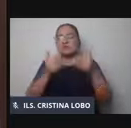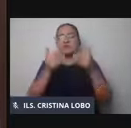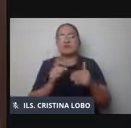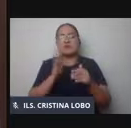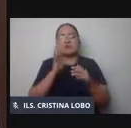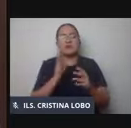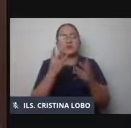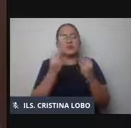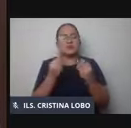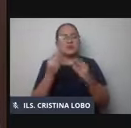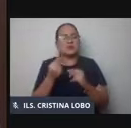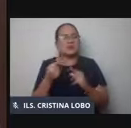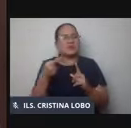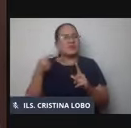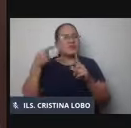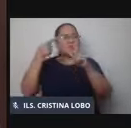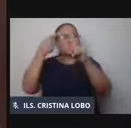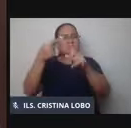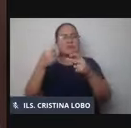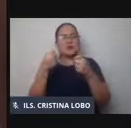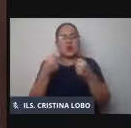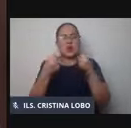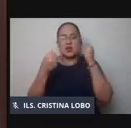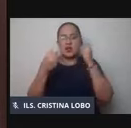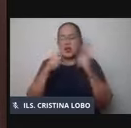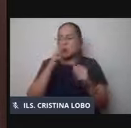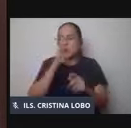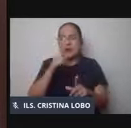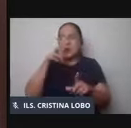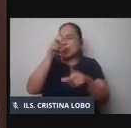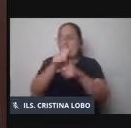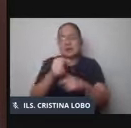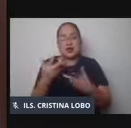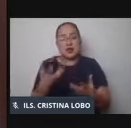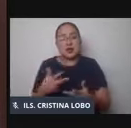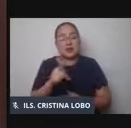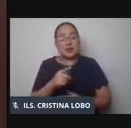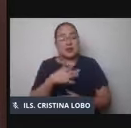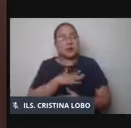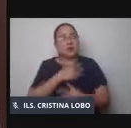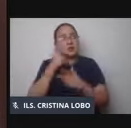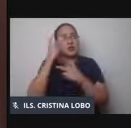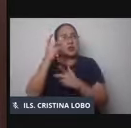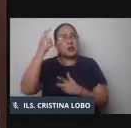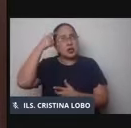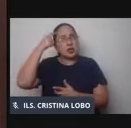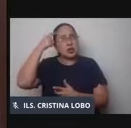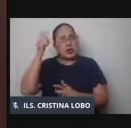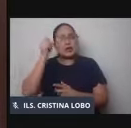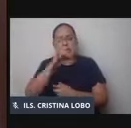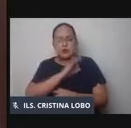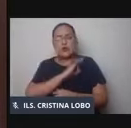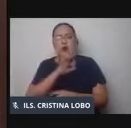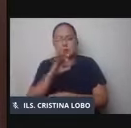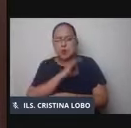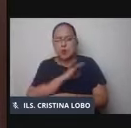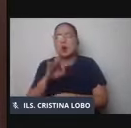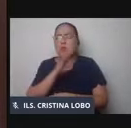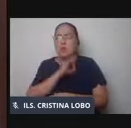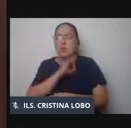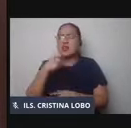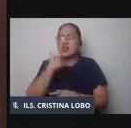muy alto sabiendo de antemano que no lo voy a alcanzar, pero la expectativa en mi cabeza es sí lo voy a lograr porque quiero